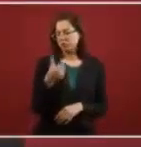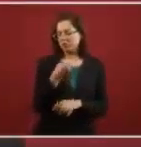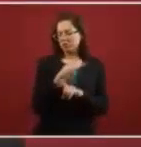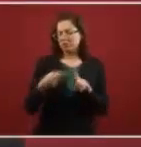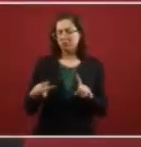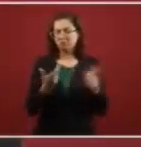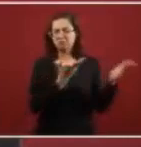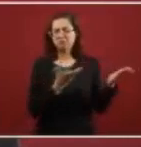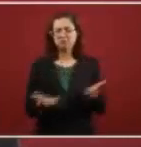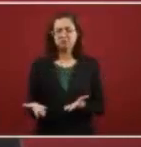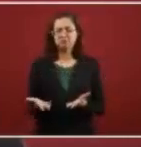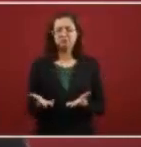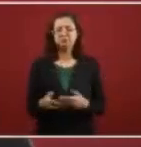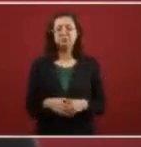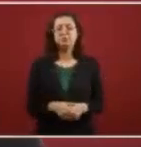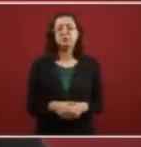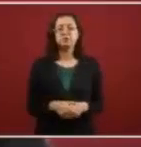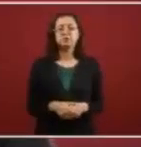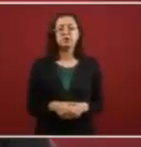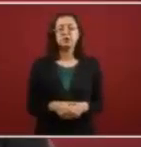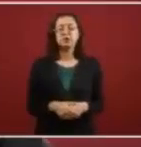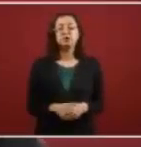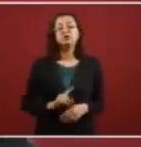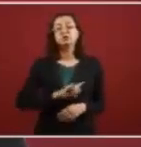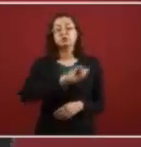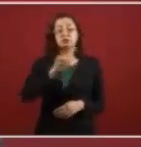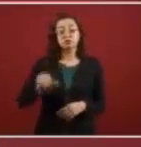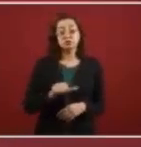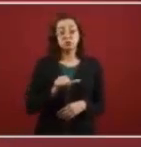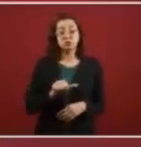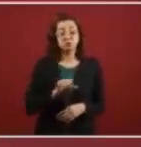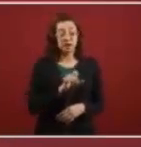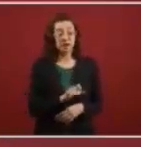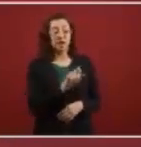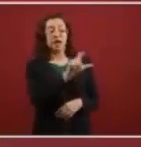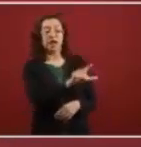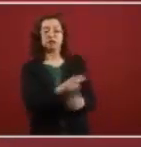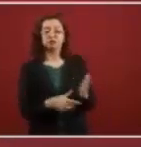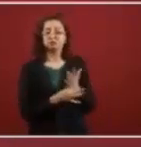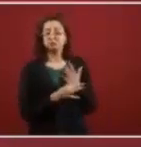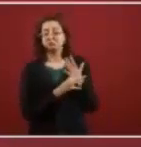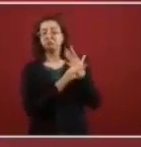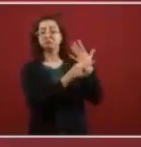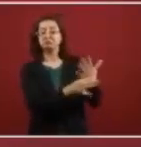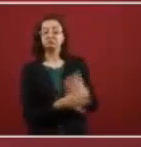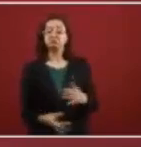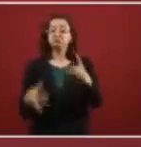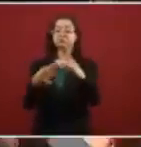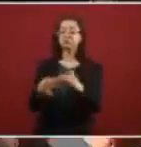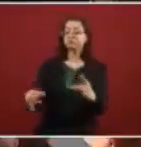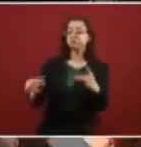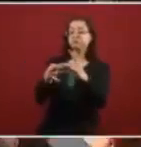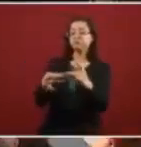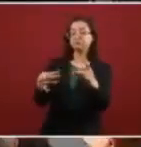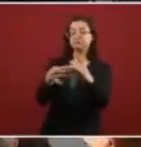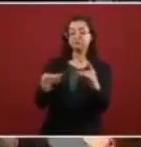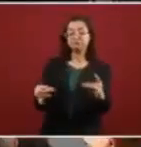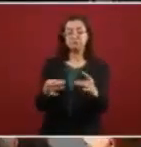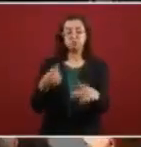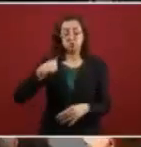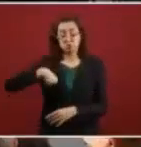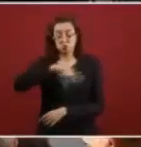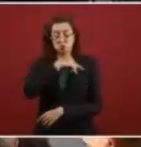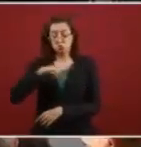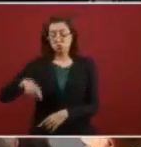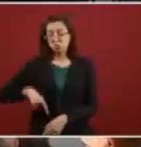por acá ya el dará su versión de los hechos no le corresponde al gobierno de mexico dar la versión de por qué tomó las decisiones que